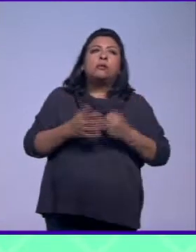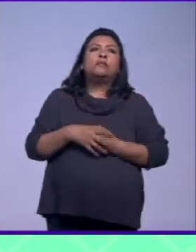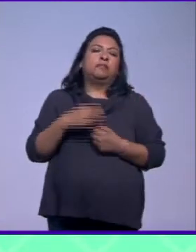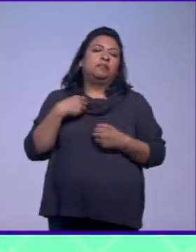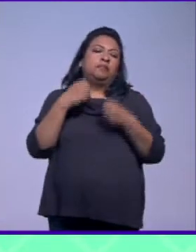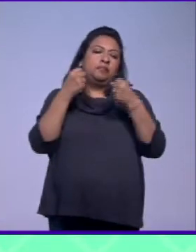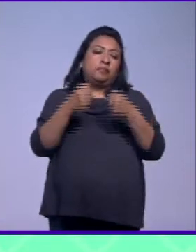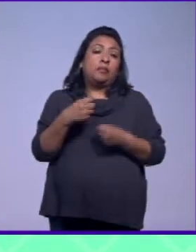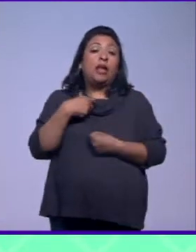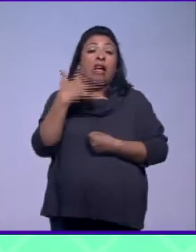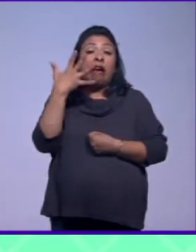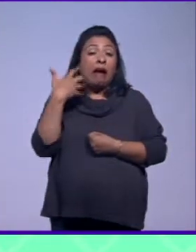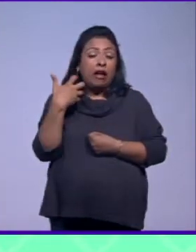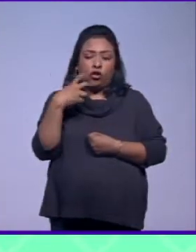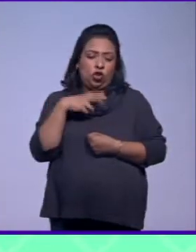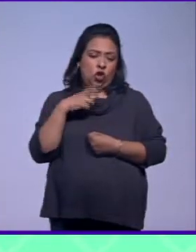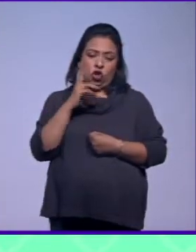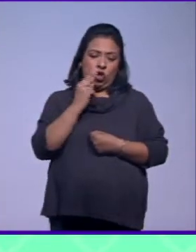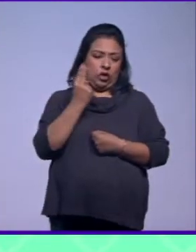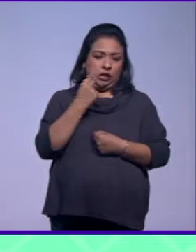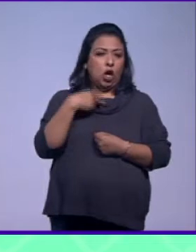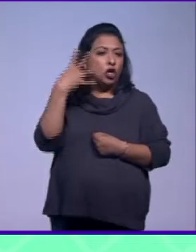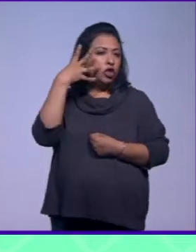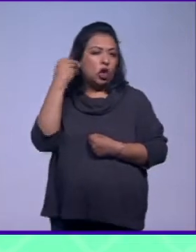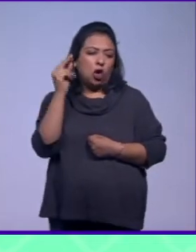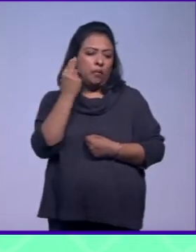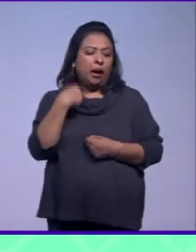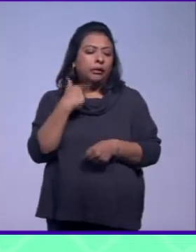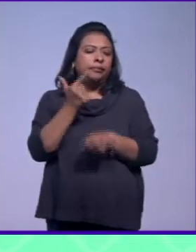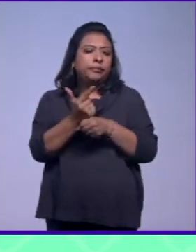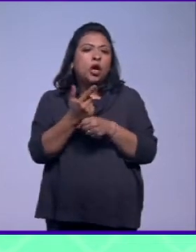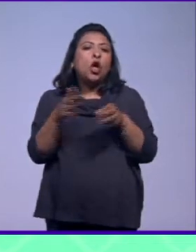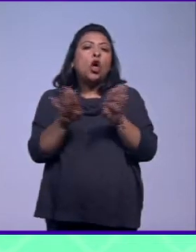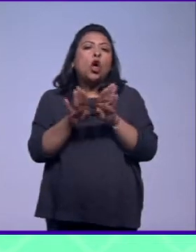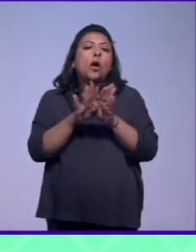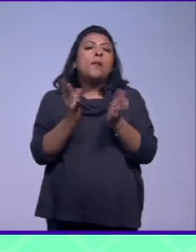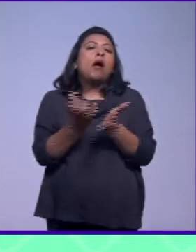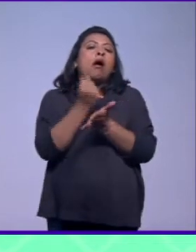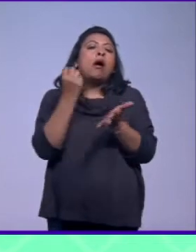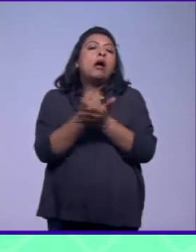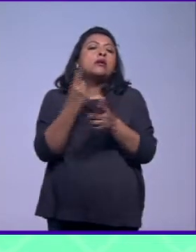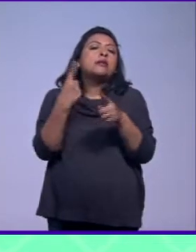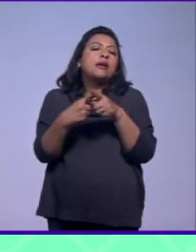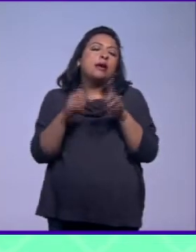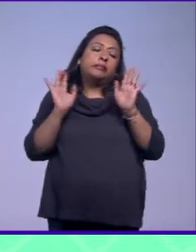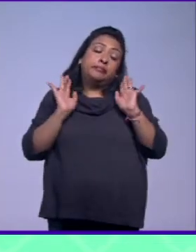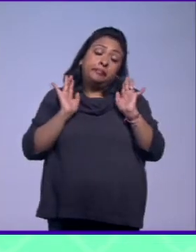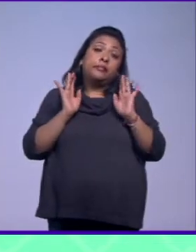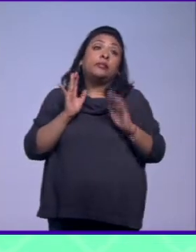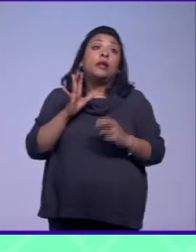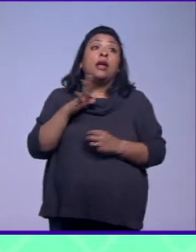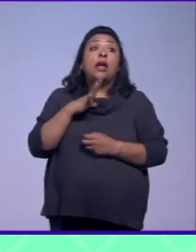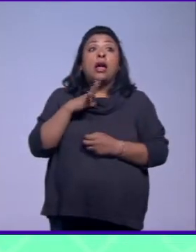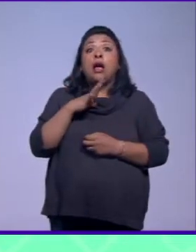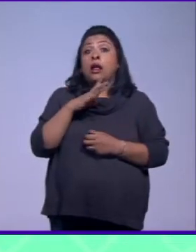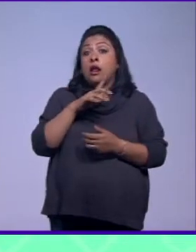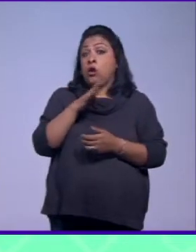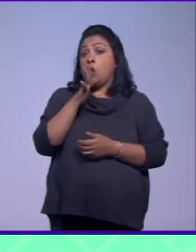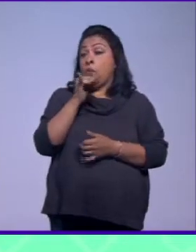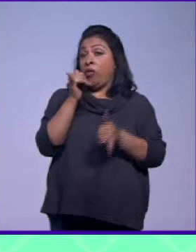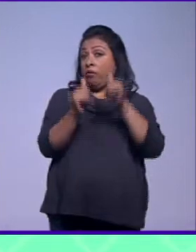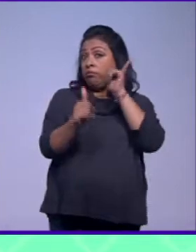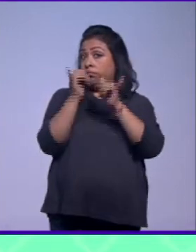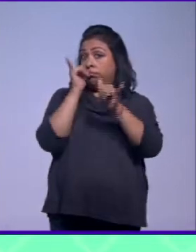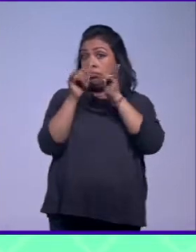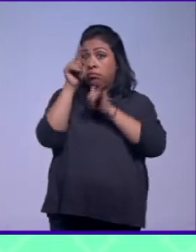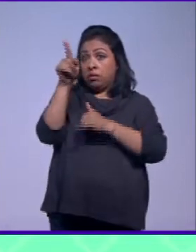ser sordo para desatar diagnóstica de cómo van a quedar algunos partidos pero en fin y está prohibida y le dice que no se puede tomar bebidas